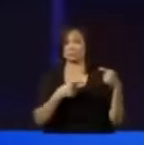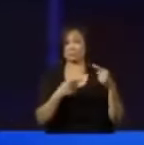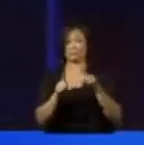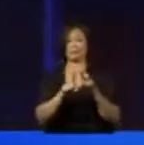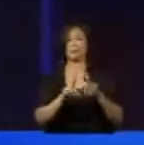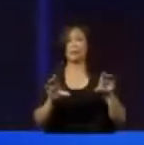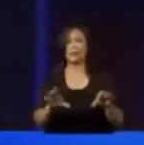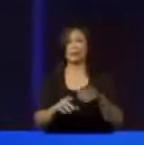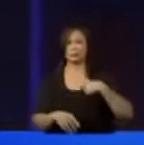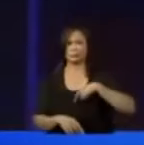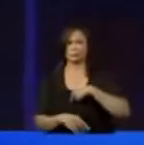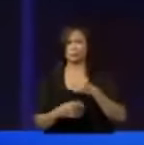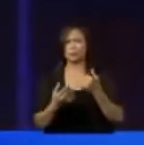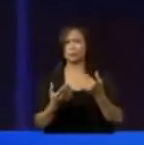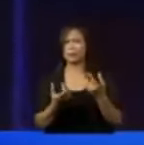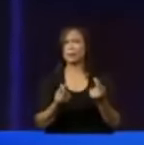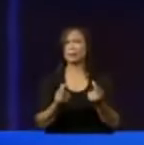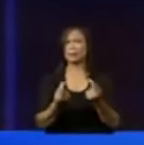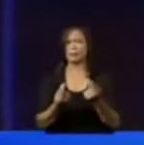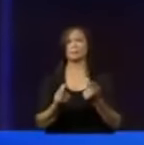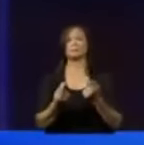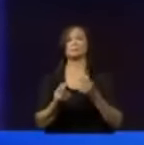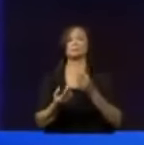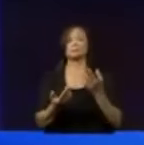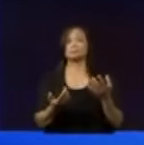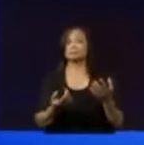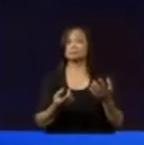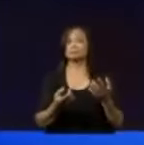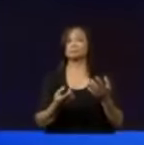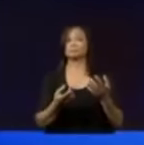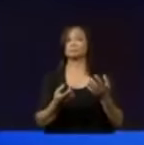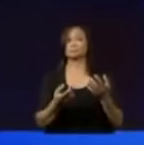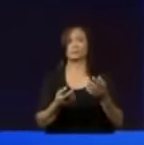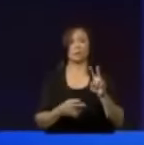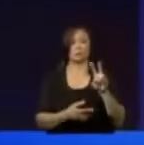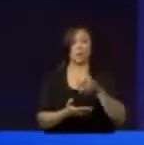tiempo? ¿Qué hemos hecho nosotros? Llevar de